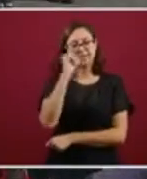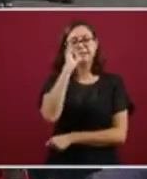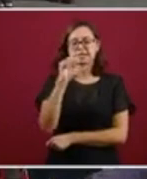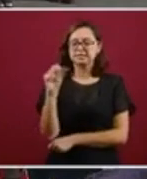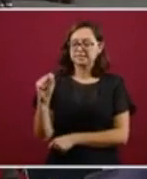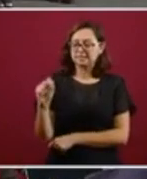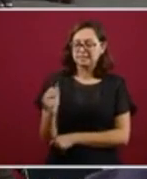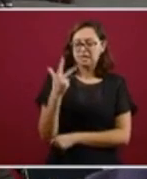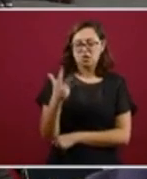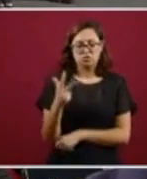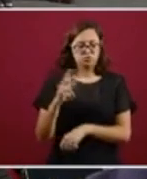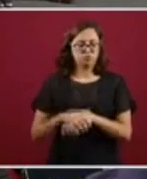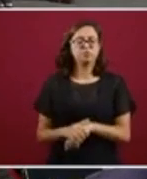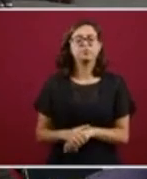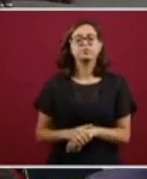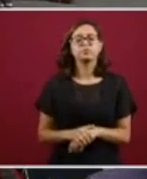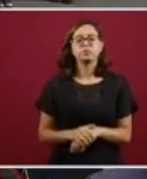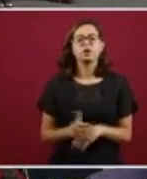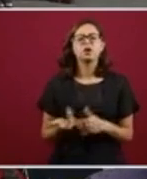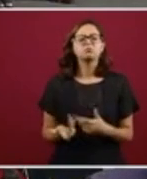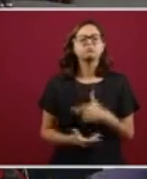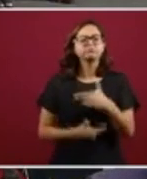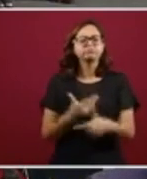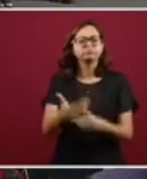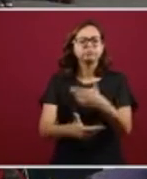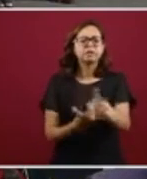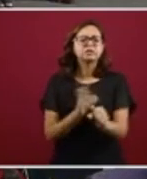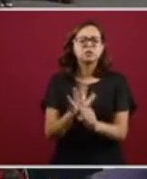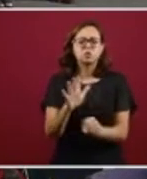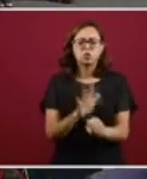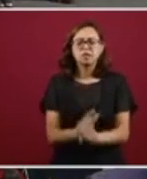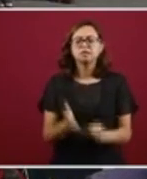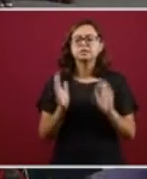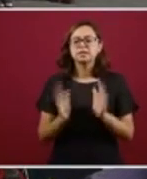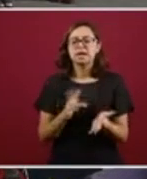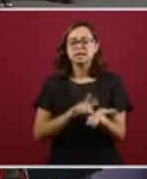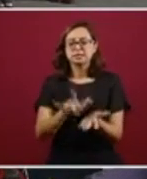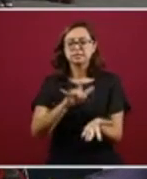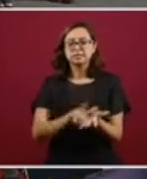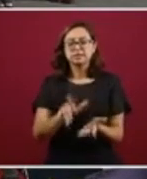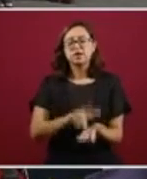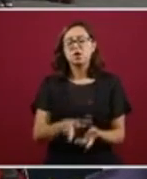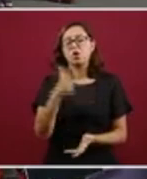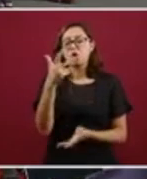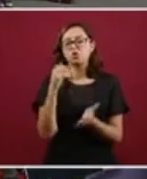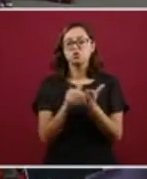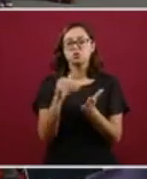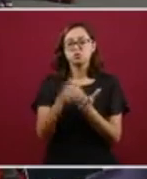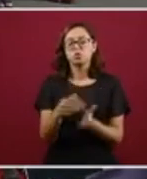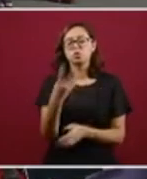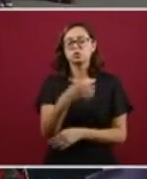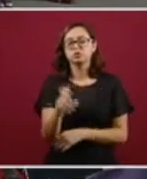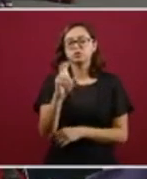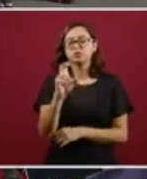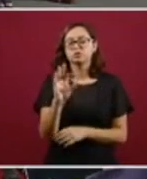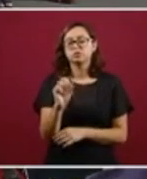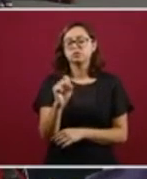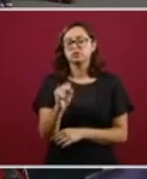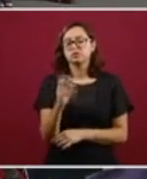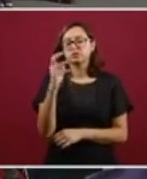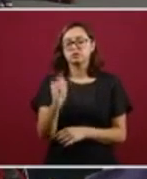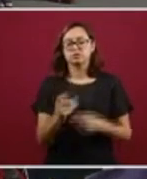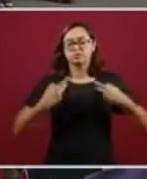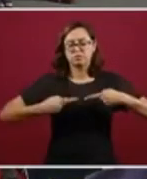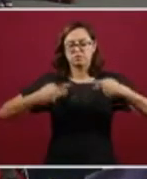En 2018, este programa tuvo una inversión de 39.000 millones de pesos, mientras que en este 2019 ascenderá